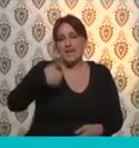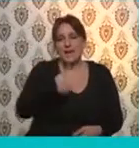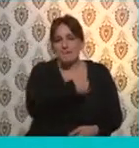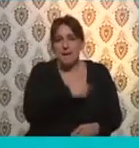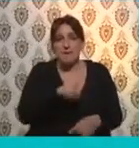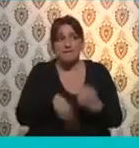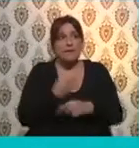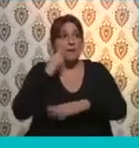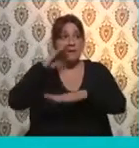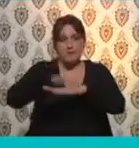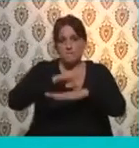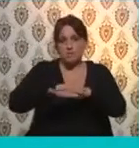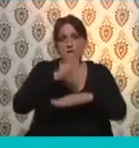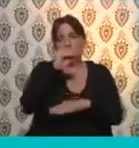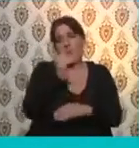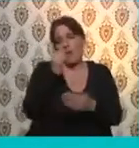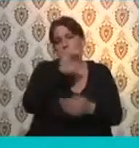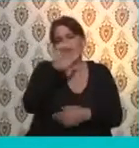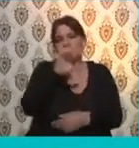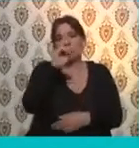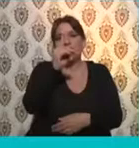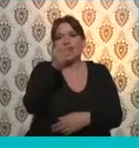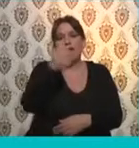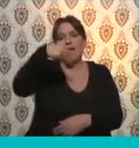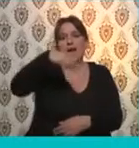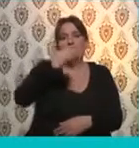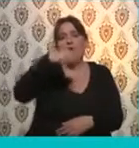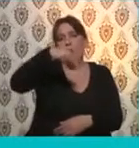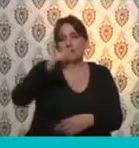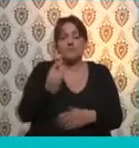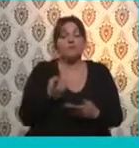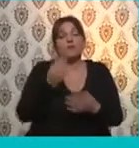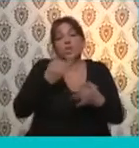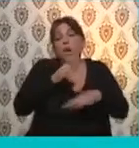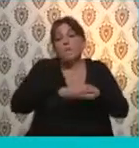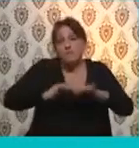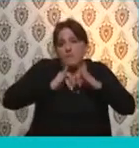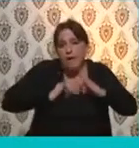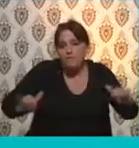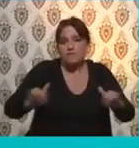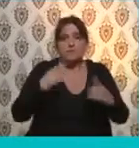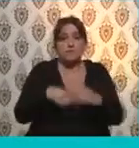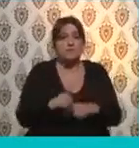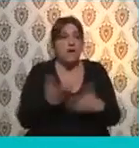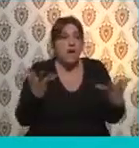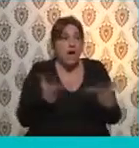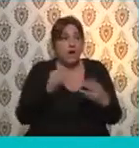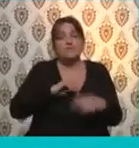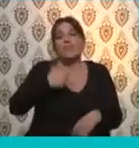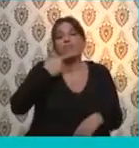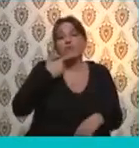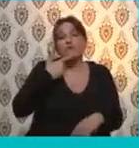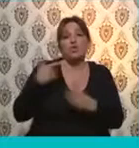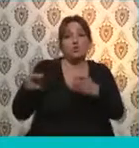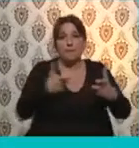de marketing de Danone. Confirmame que lo dije bien. Lo dijiste perfecto. Sé que no es un nombre fácil. Pero bueno, estamos acá en Devoto de Portones,